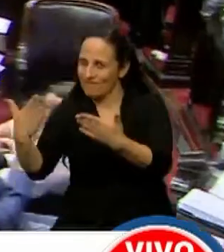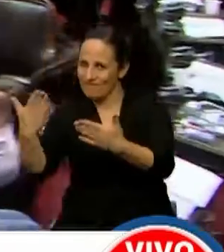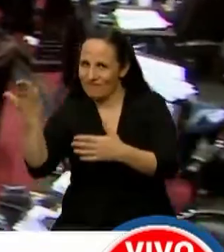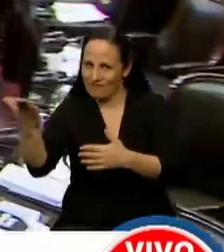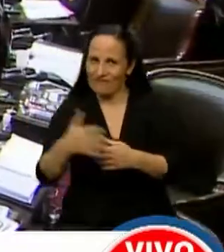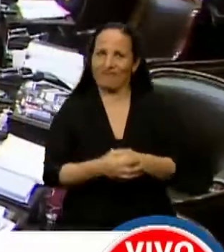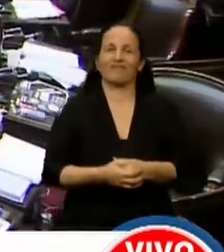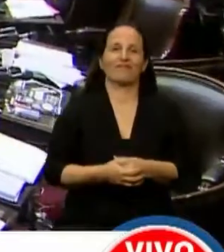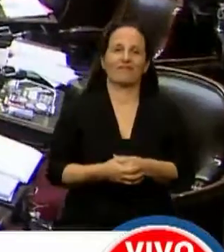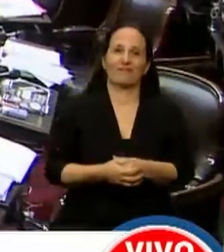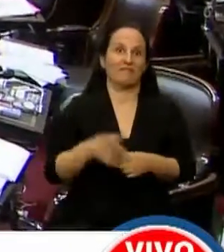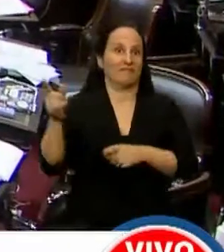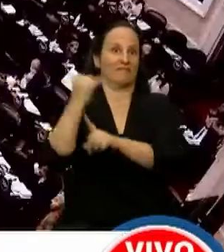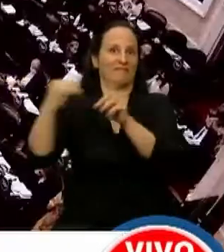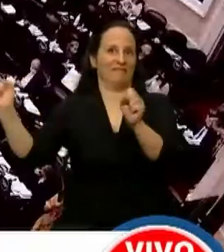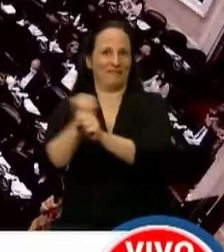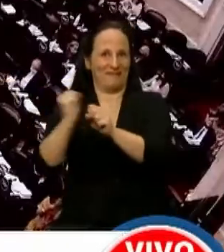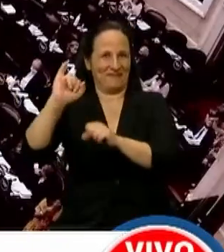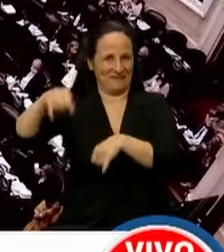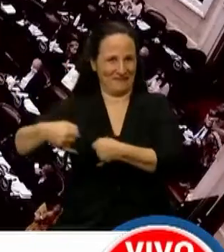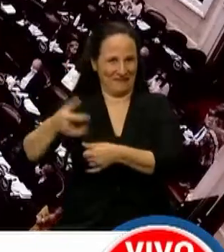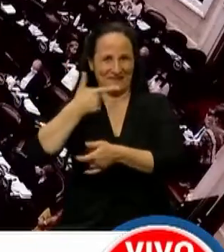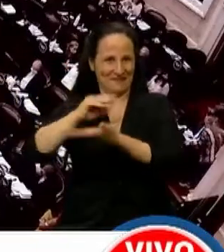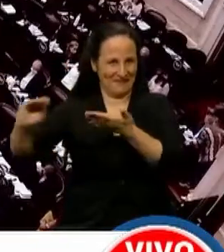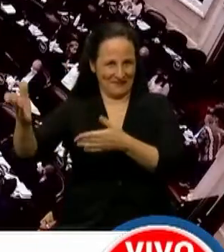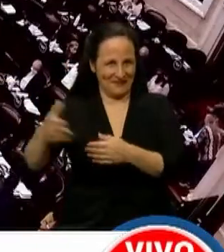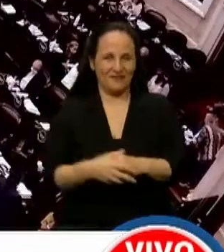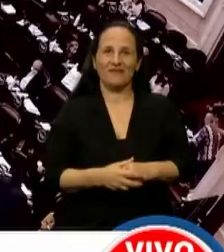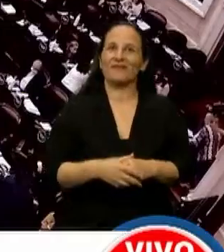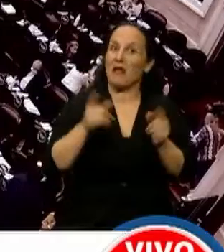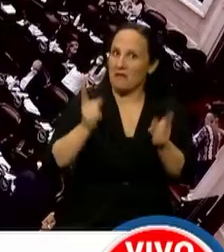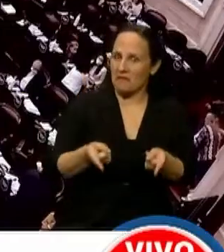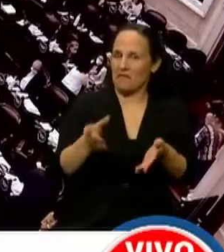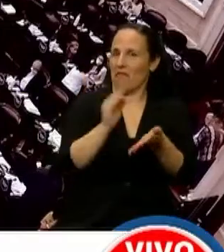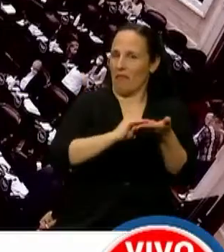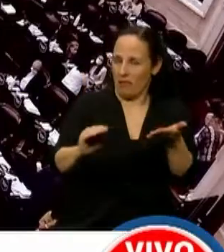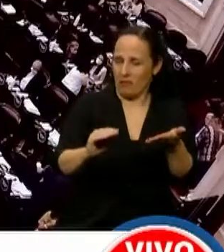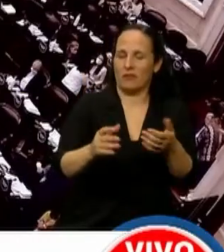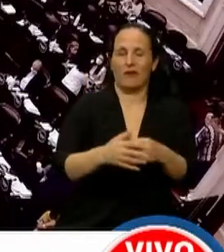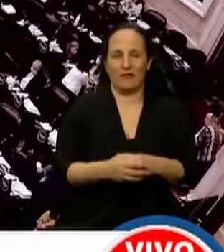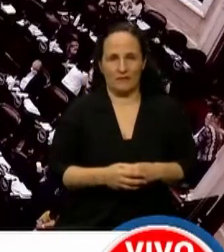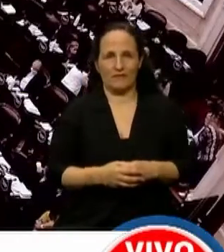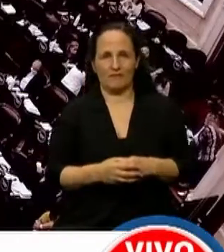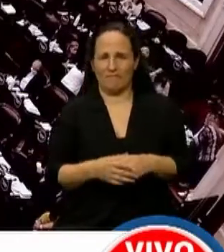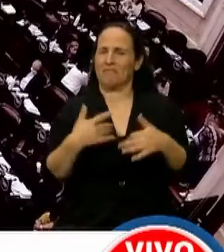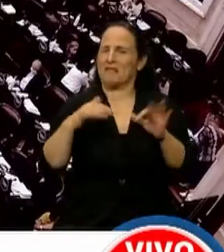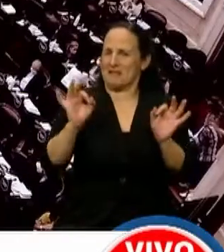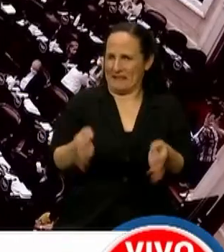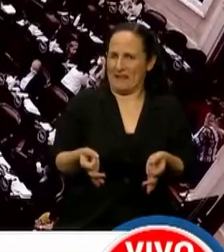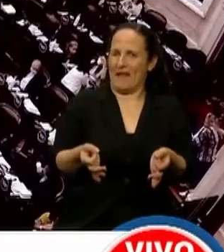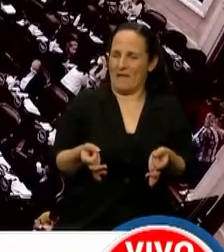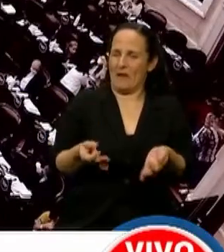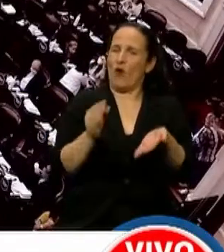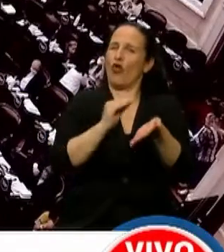que tiene media sanción, también a los diputados. Sabemos que hay diputados